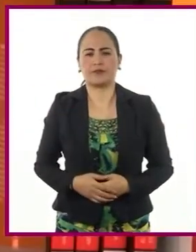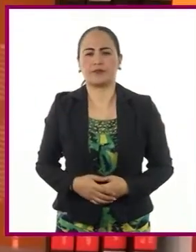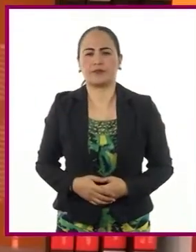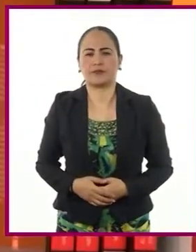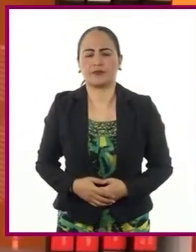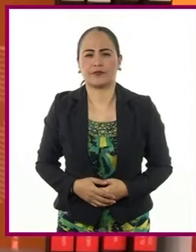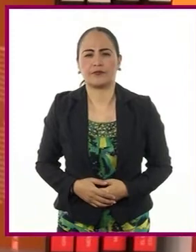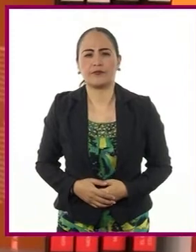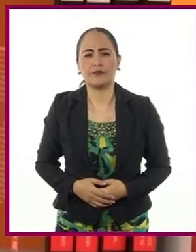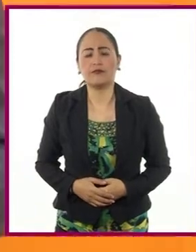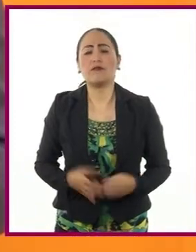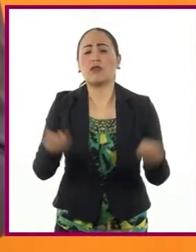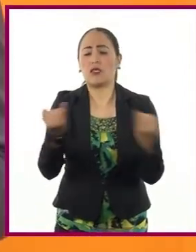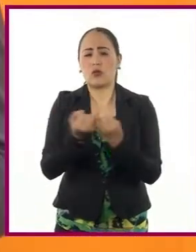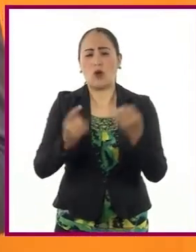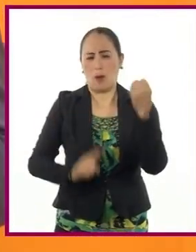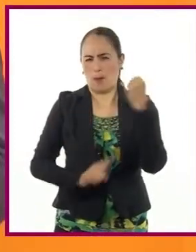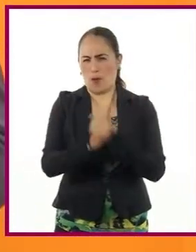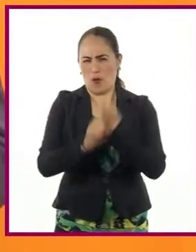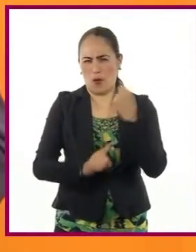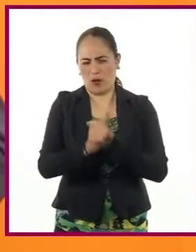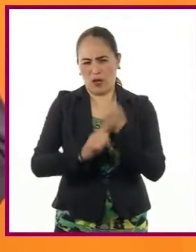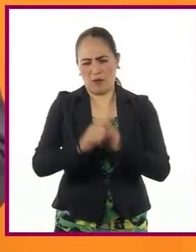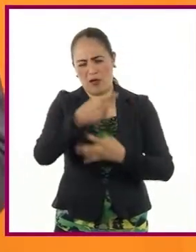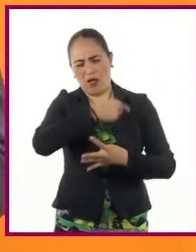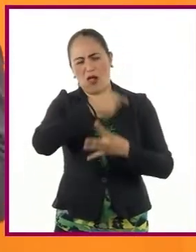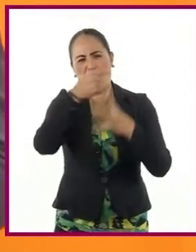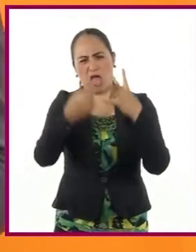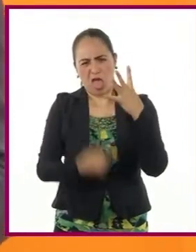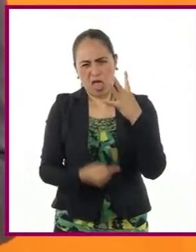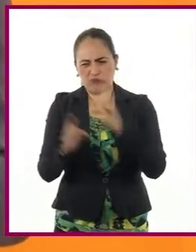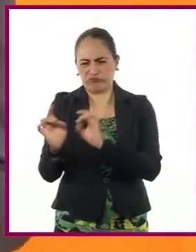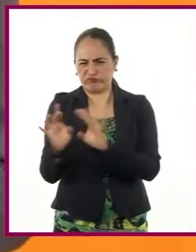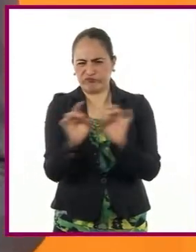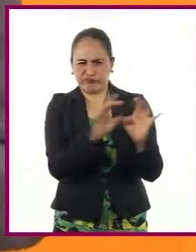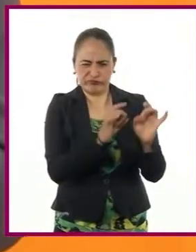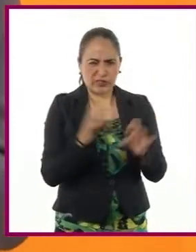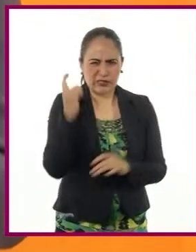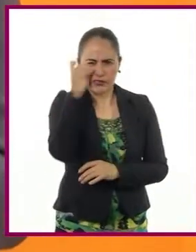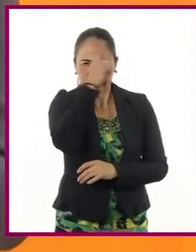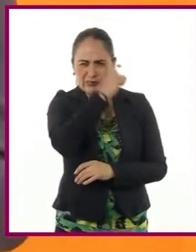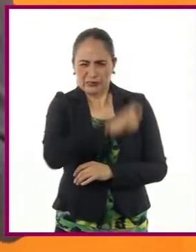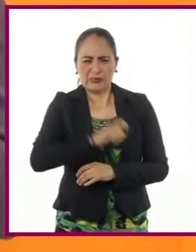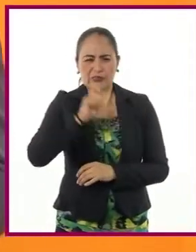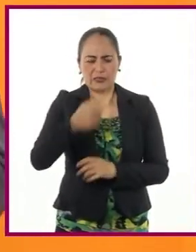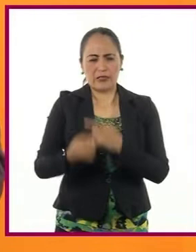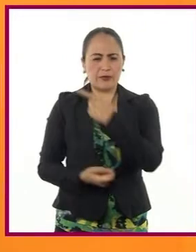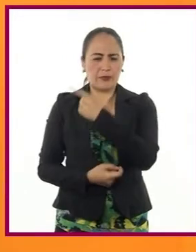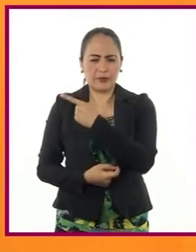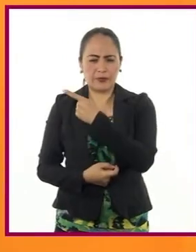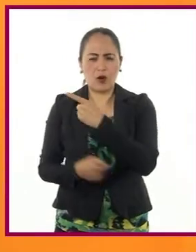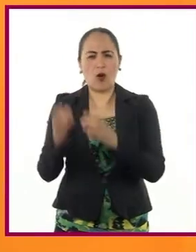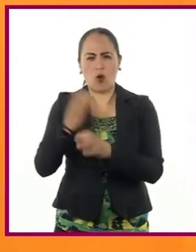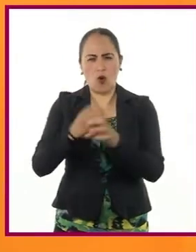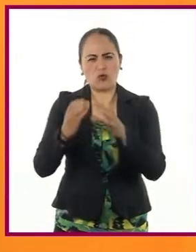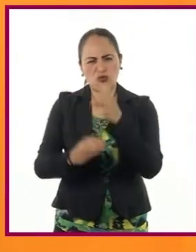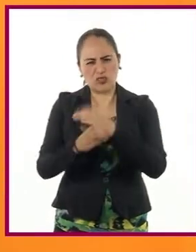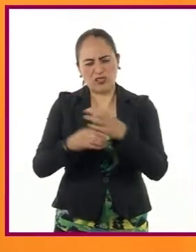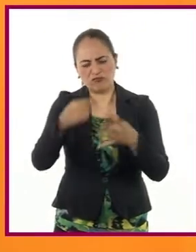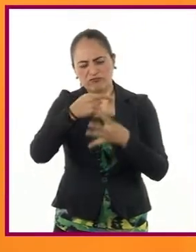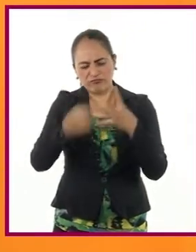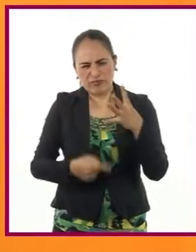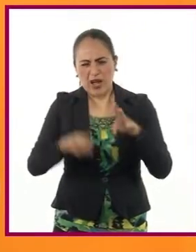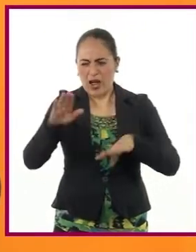los conflictos tienen algunos componentes o características básicas, llamados elementos de conflicto, que son las partes que chocan